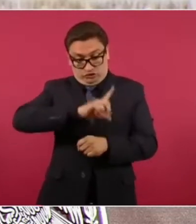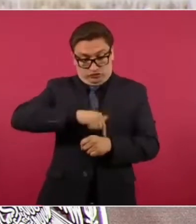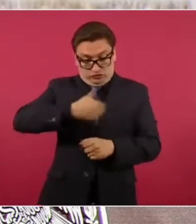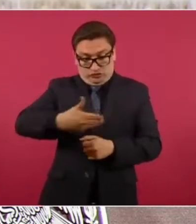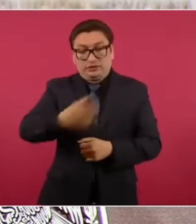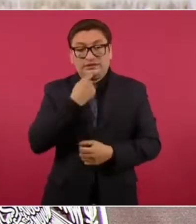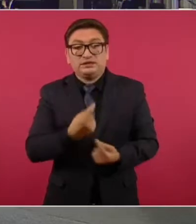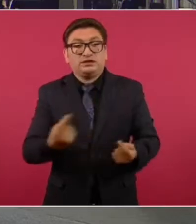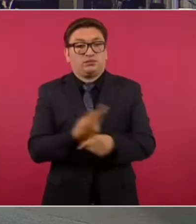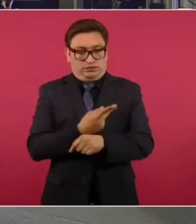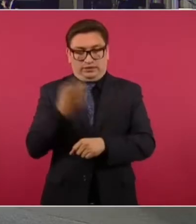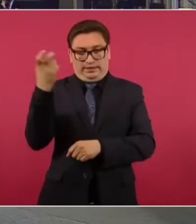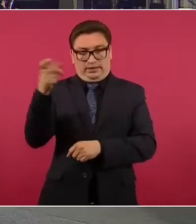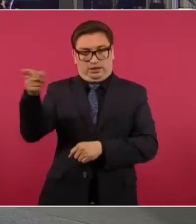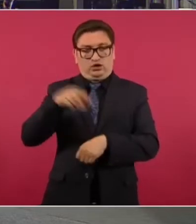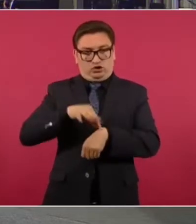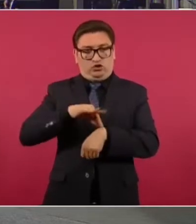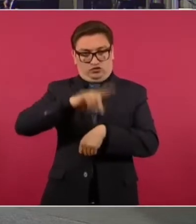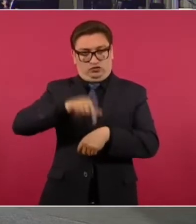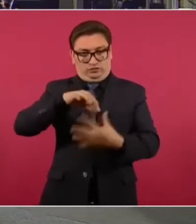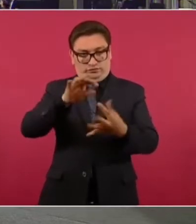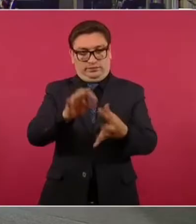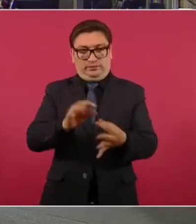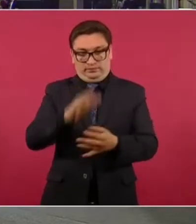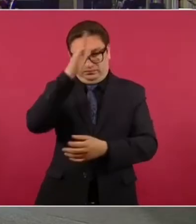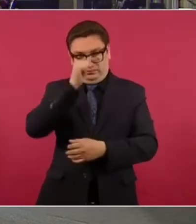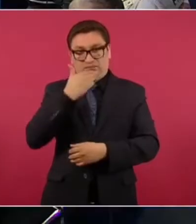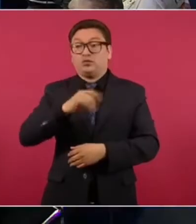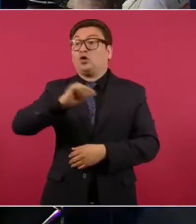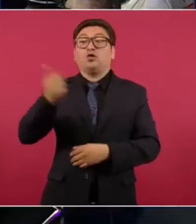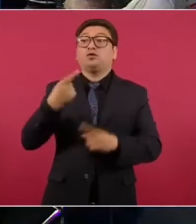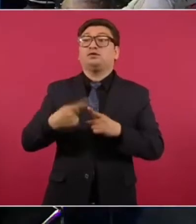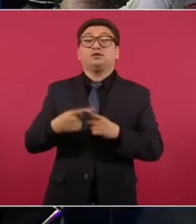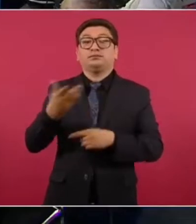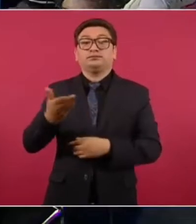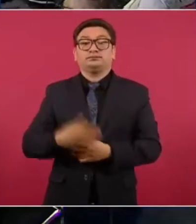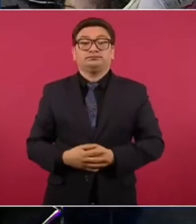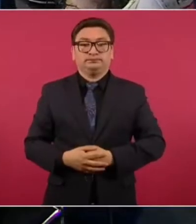explique. Bueno, ¿quién quedó? Bueno.